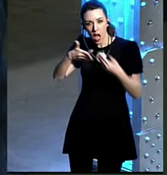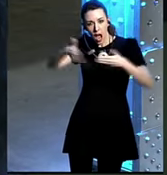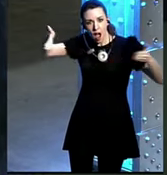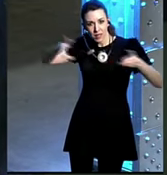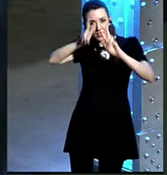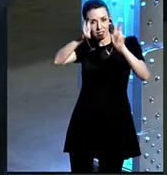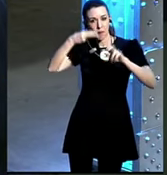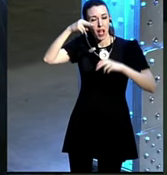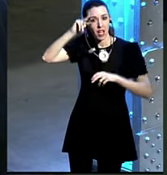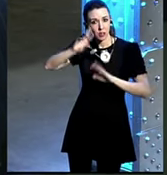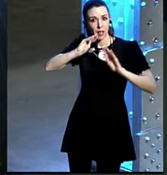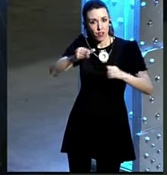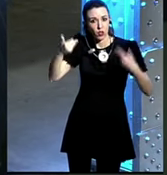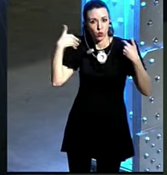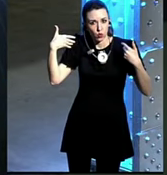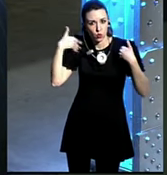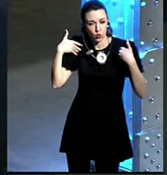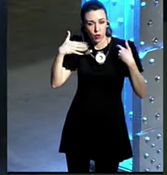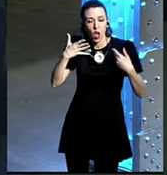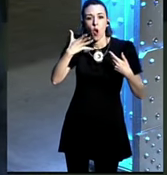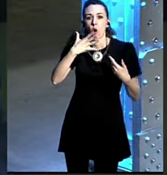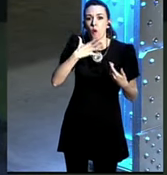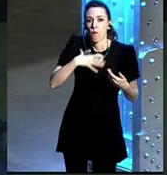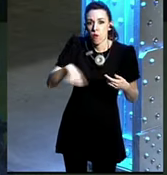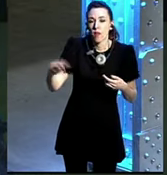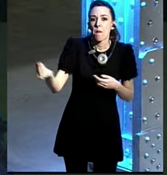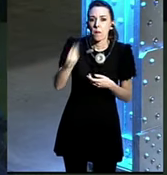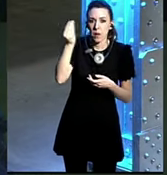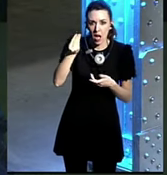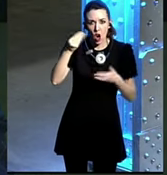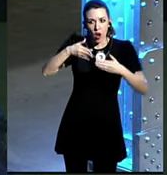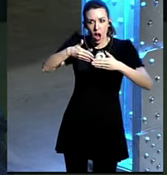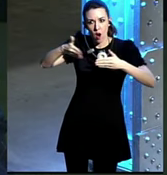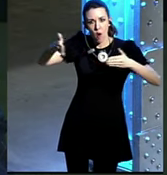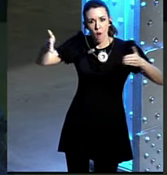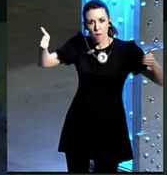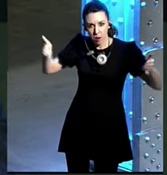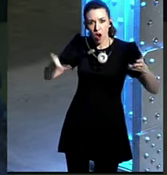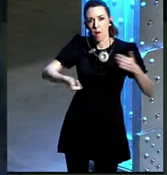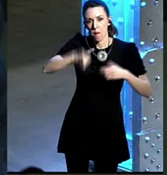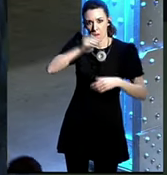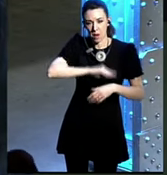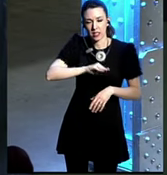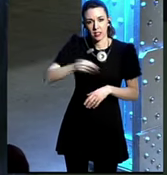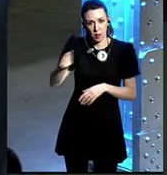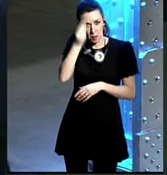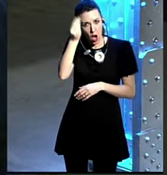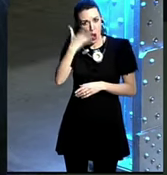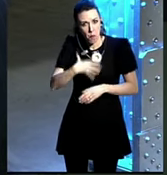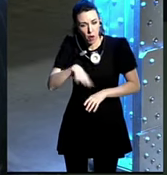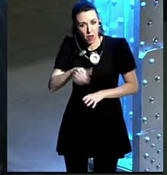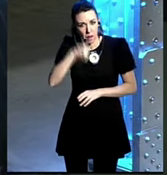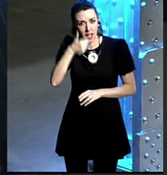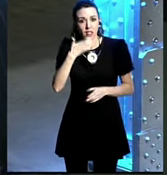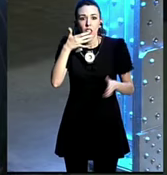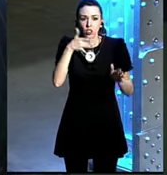abierta sobre la experiencia que están pasando, la probabilidad de mejorar se amplía vastamente. Así que bueno, hay algo